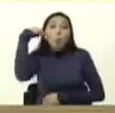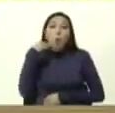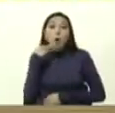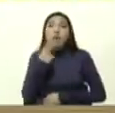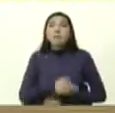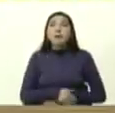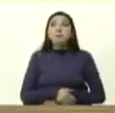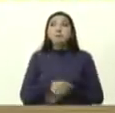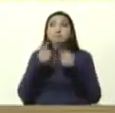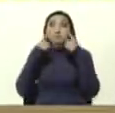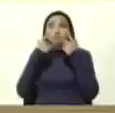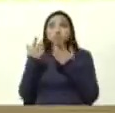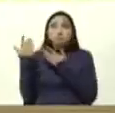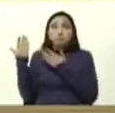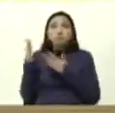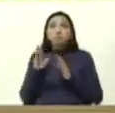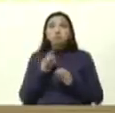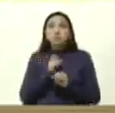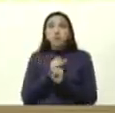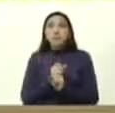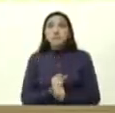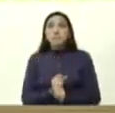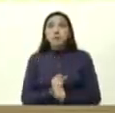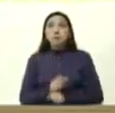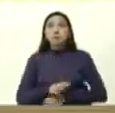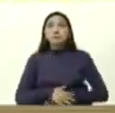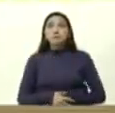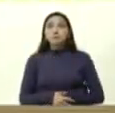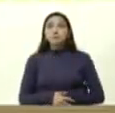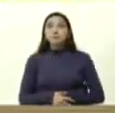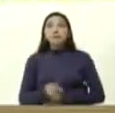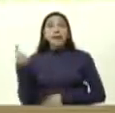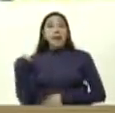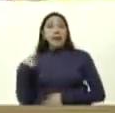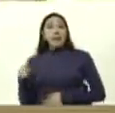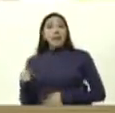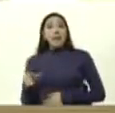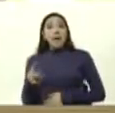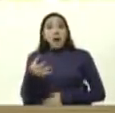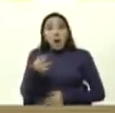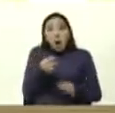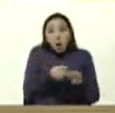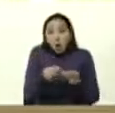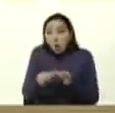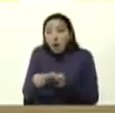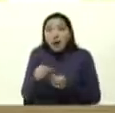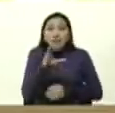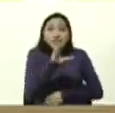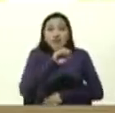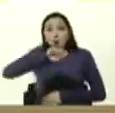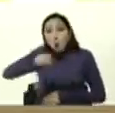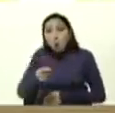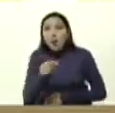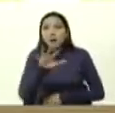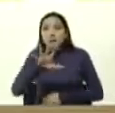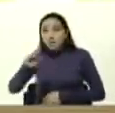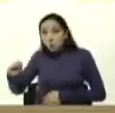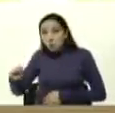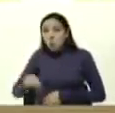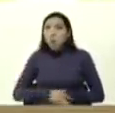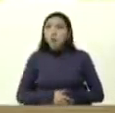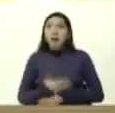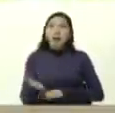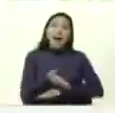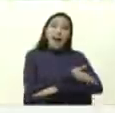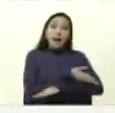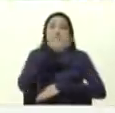para mostrarlo en pantalla. Vamos a tener monedas de 0.50 en el pasado de